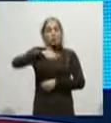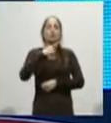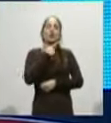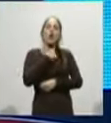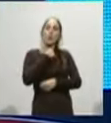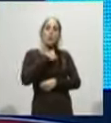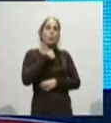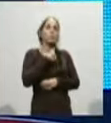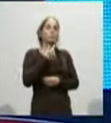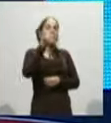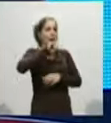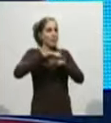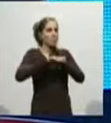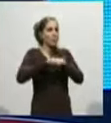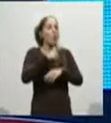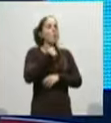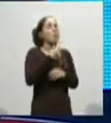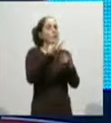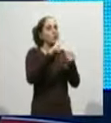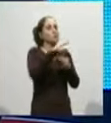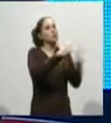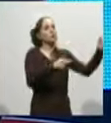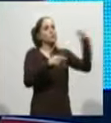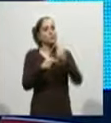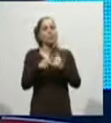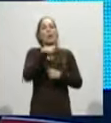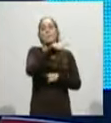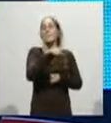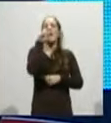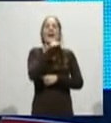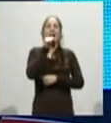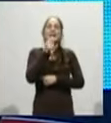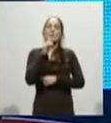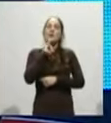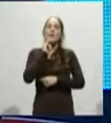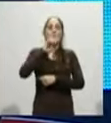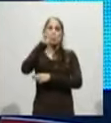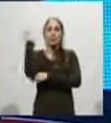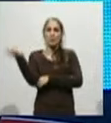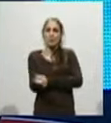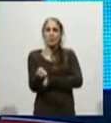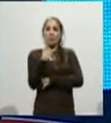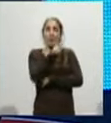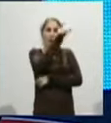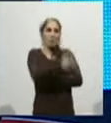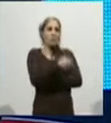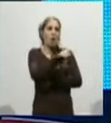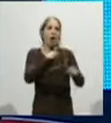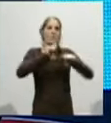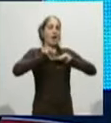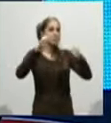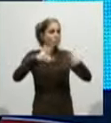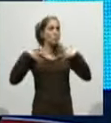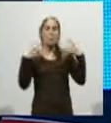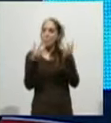que ha colocado el mundo del transformismo en lo más alto, cantando en varios idiomas, y esta noche ella nos va a sorprender, y mucho nos va a